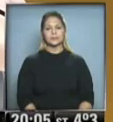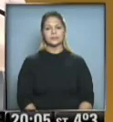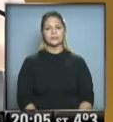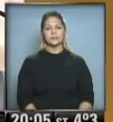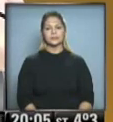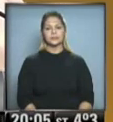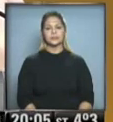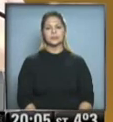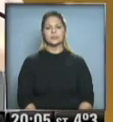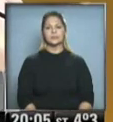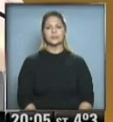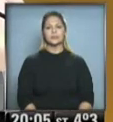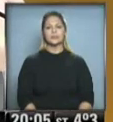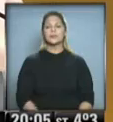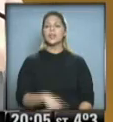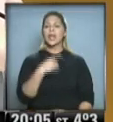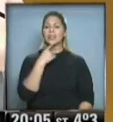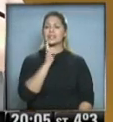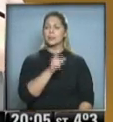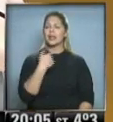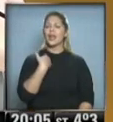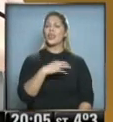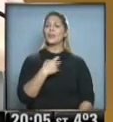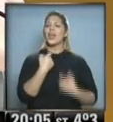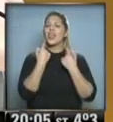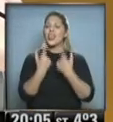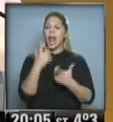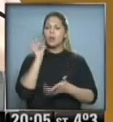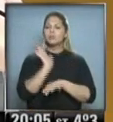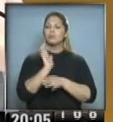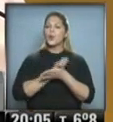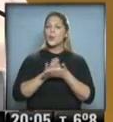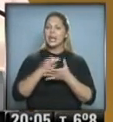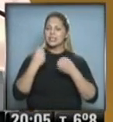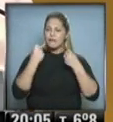Ofrecer a él fundamentos sólidos sobre los cuales construir la vida.